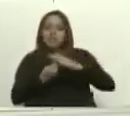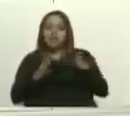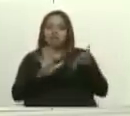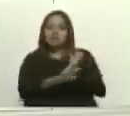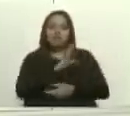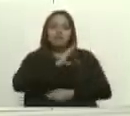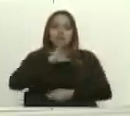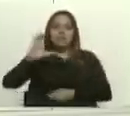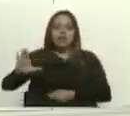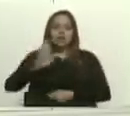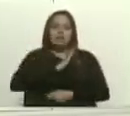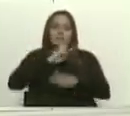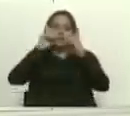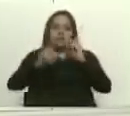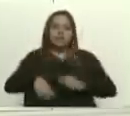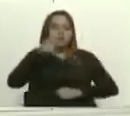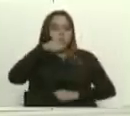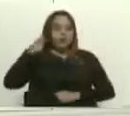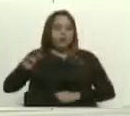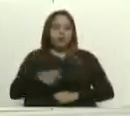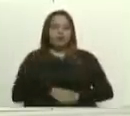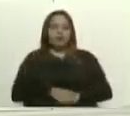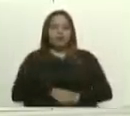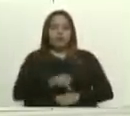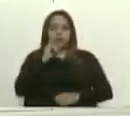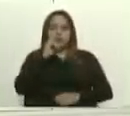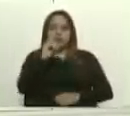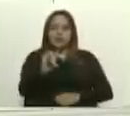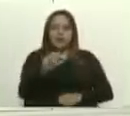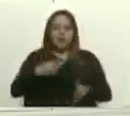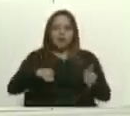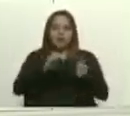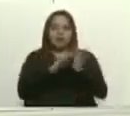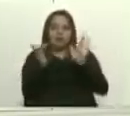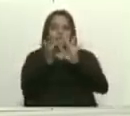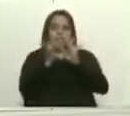soberanía y autodeterminación de los pueblos. Es la información y con ella retornamos. Adelante.